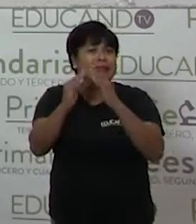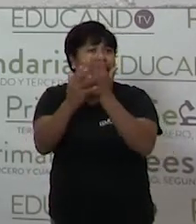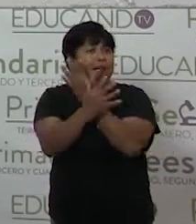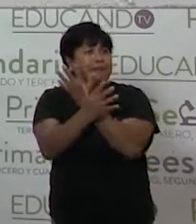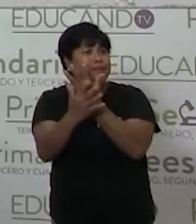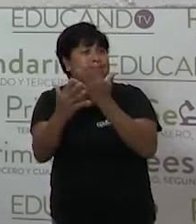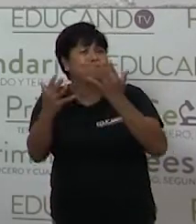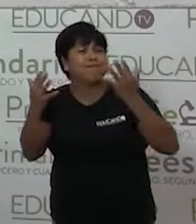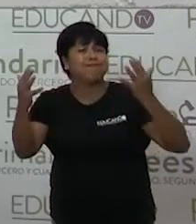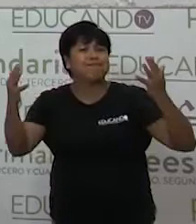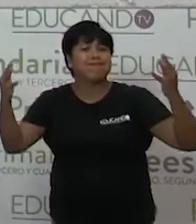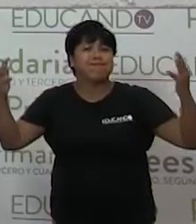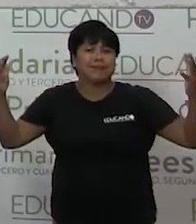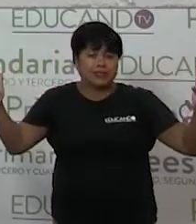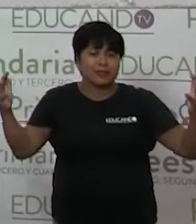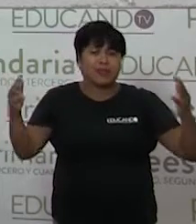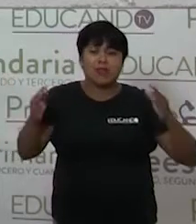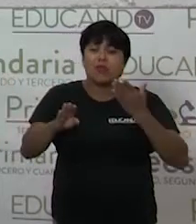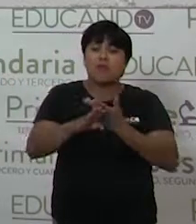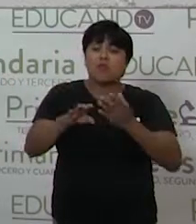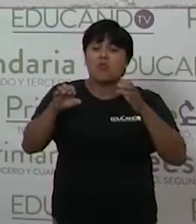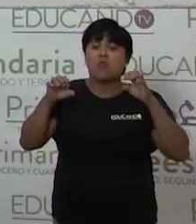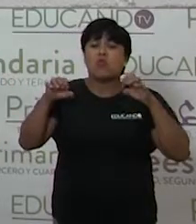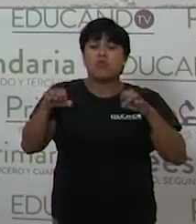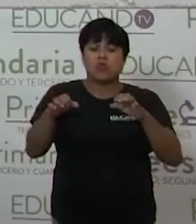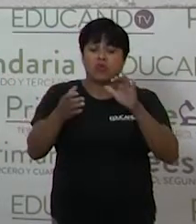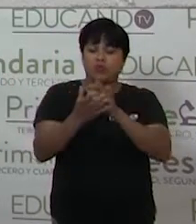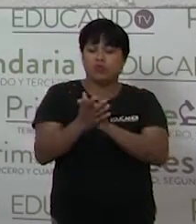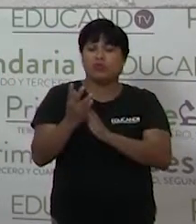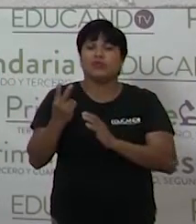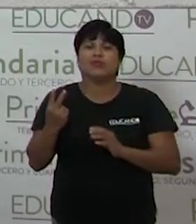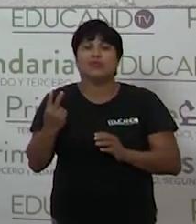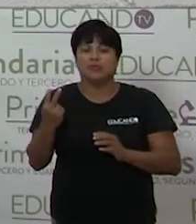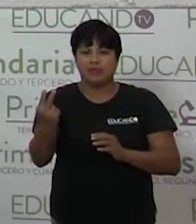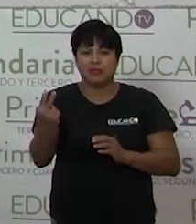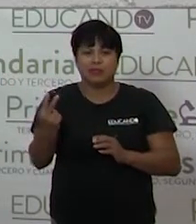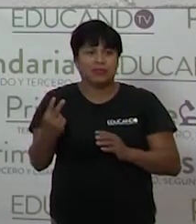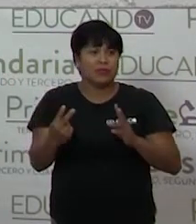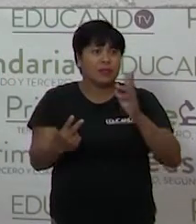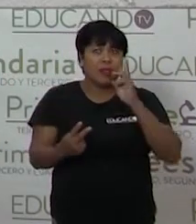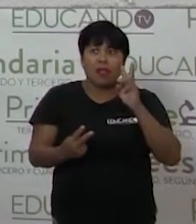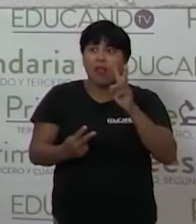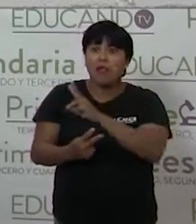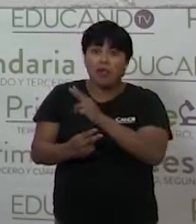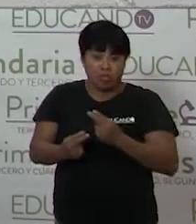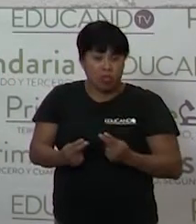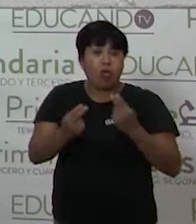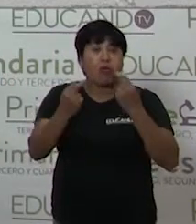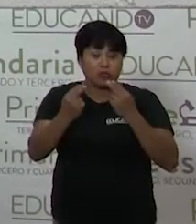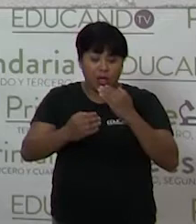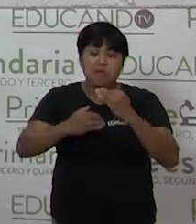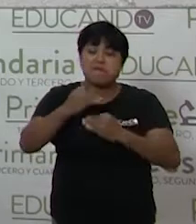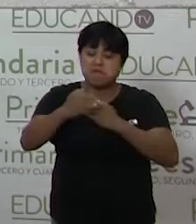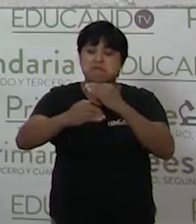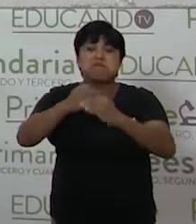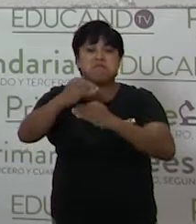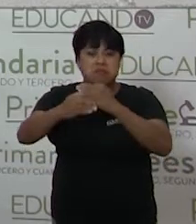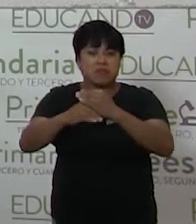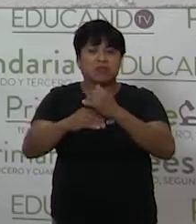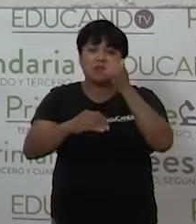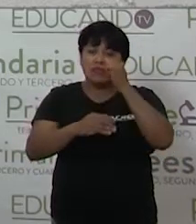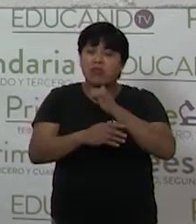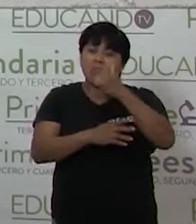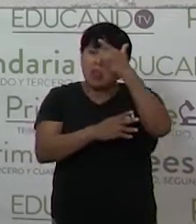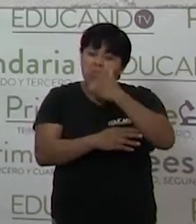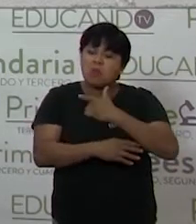y comenzó a vivir con gran lujo junto a su mujer y es que el negocio prosperaba pues